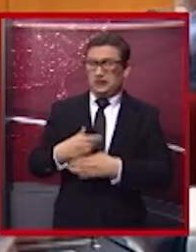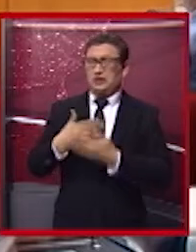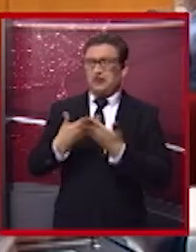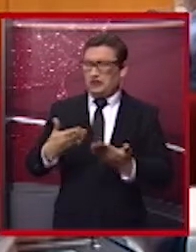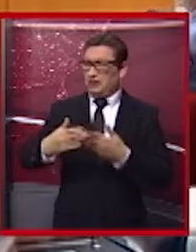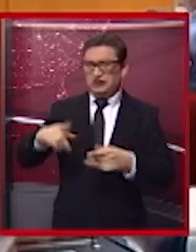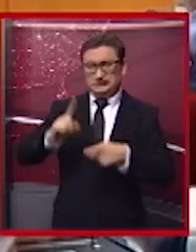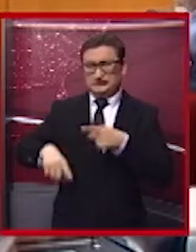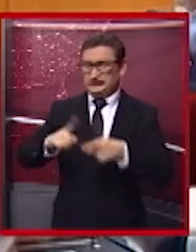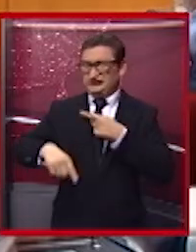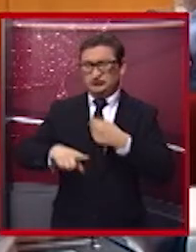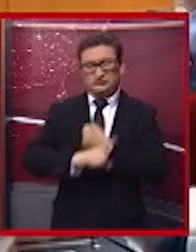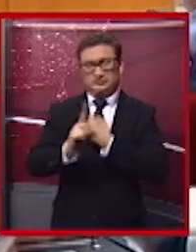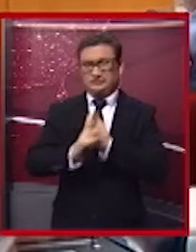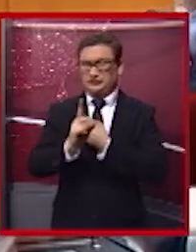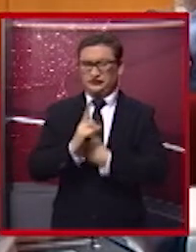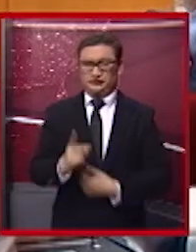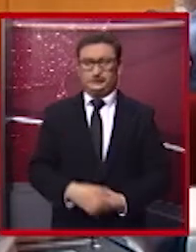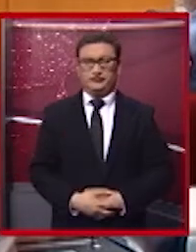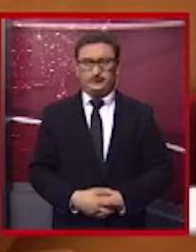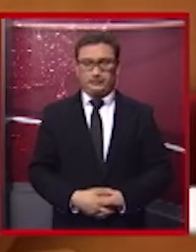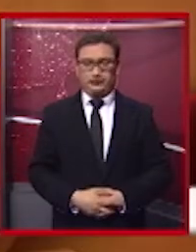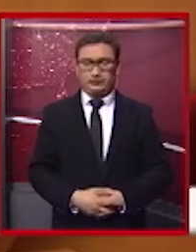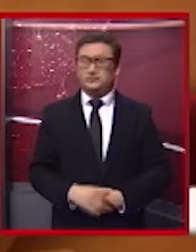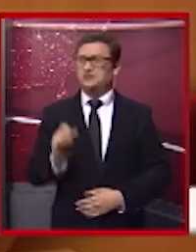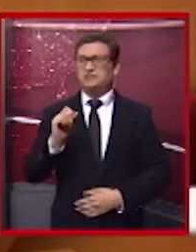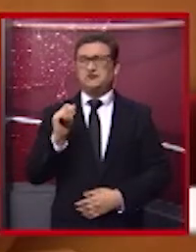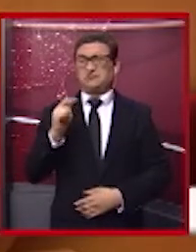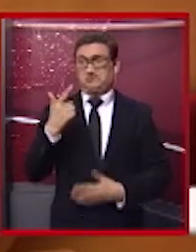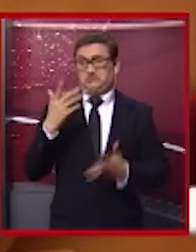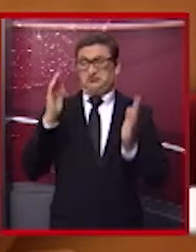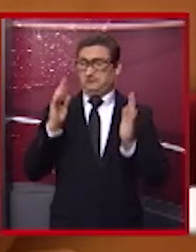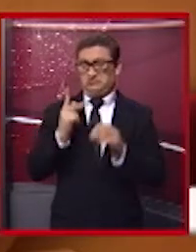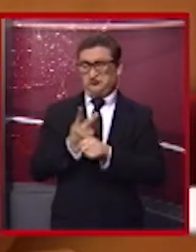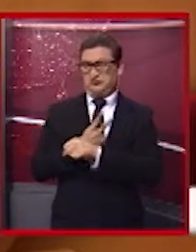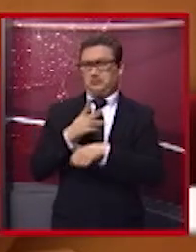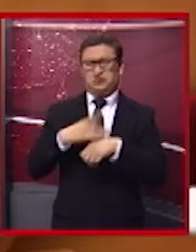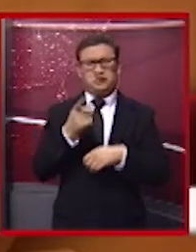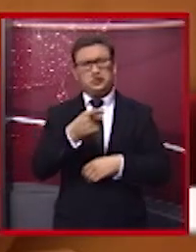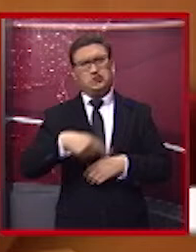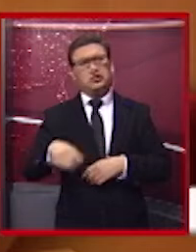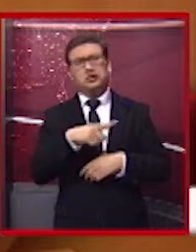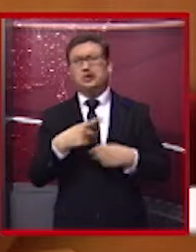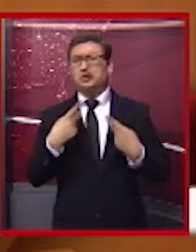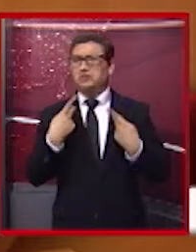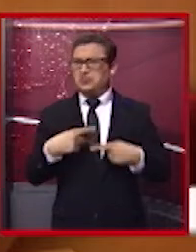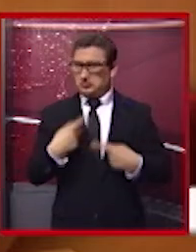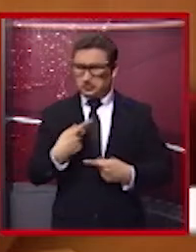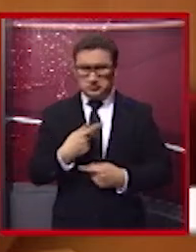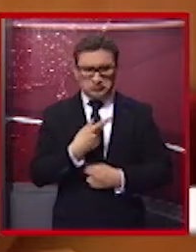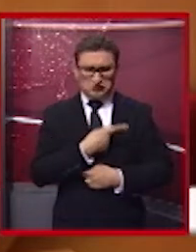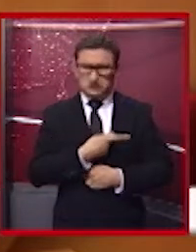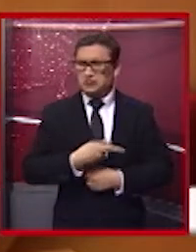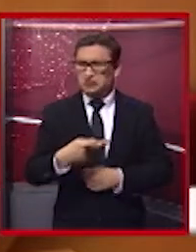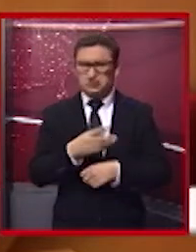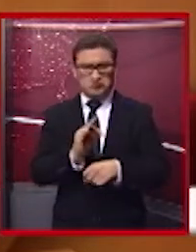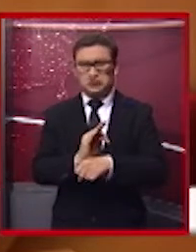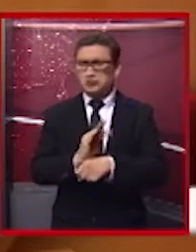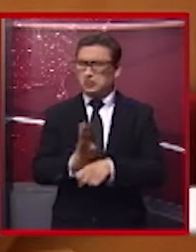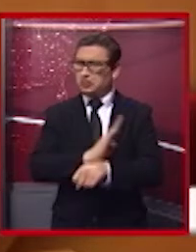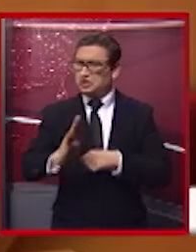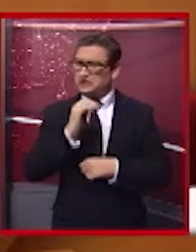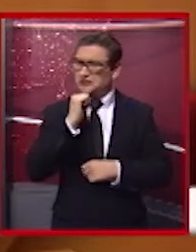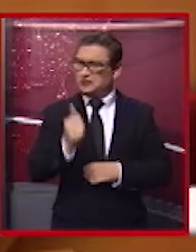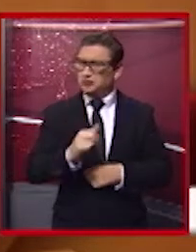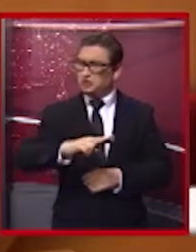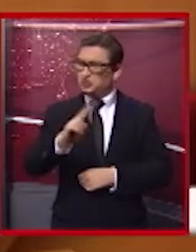alimentaria. Algo pasó que no le llegó nunca los beneficios a los más amolados de este país y